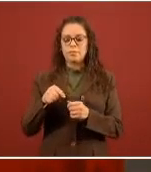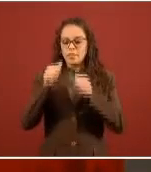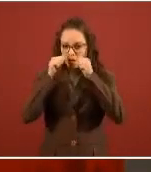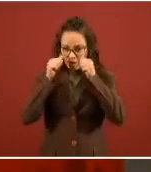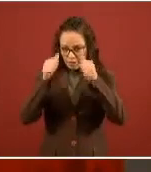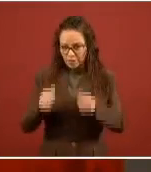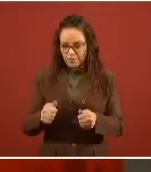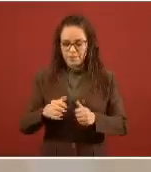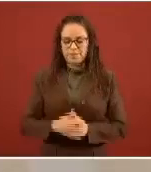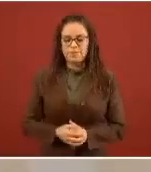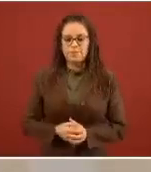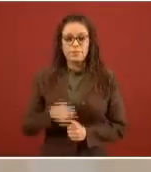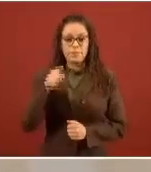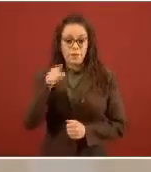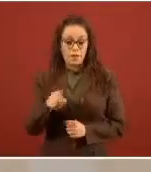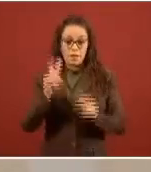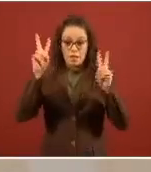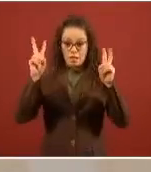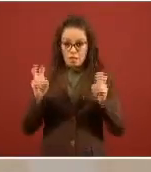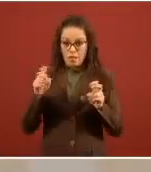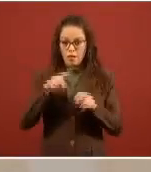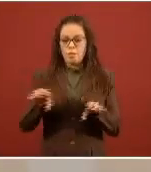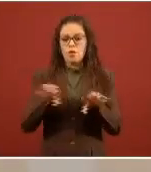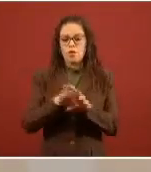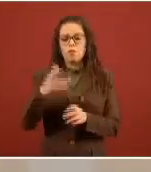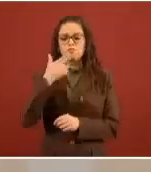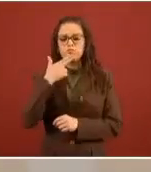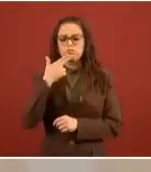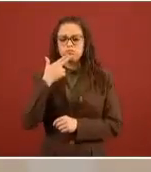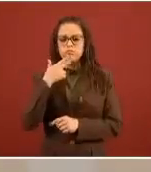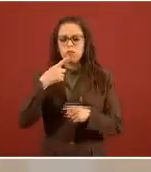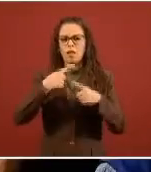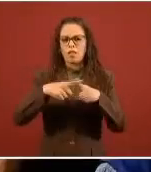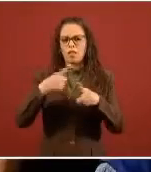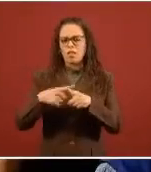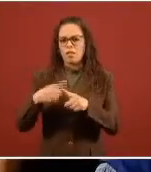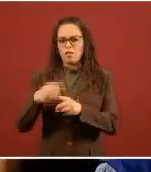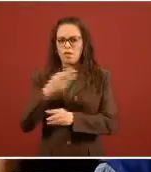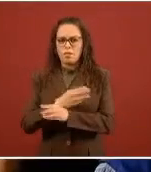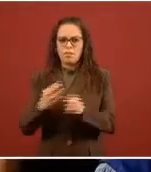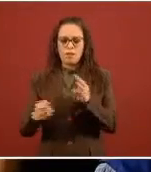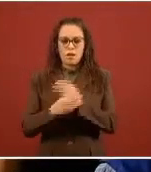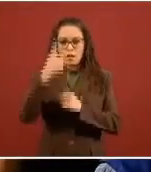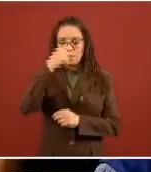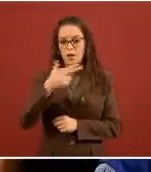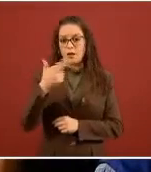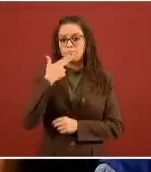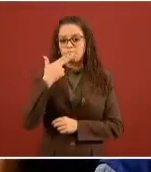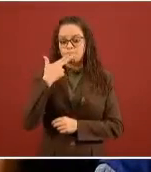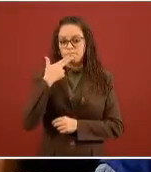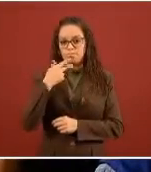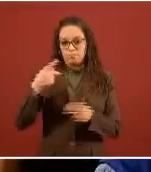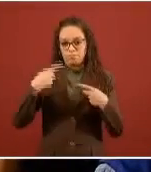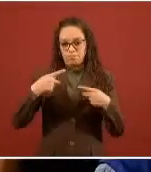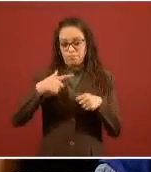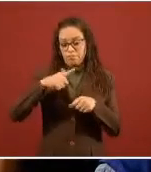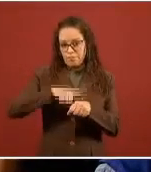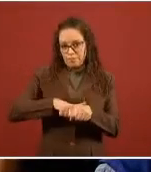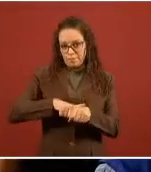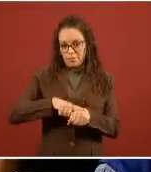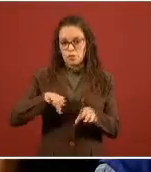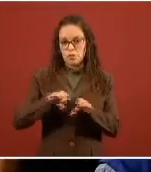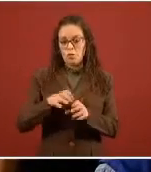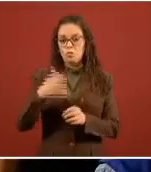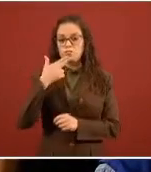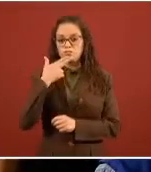venido trabajando sobre el uso de los equipos de protección personal y la importancia de utilizarlos apropiadamente para